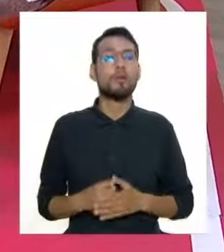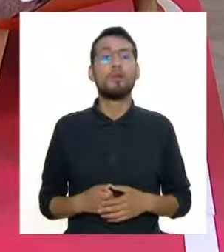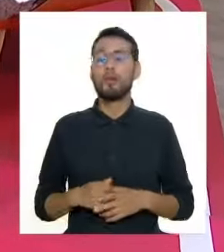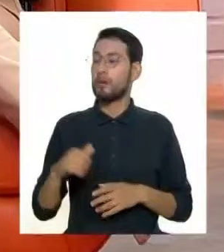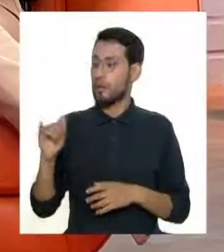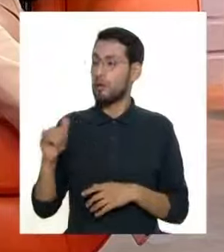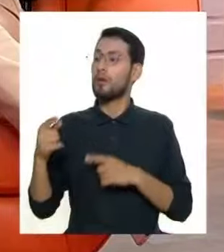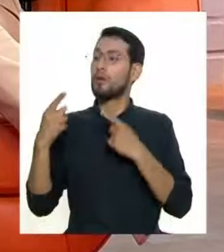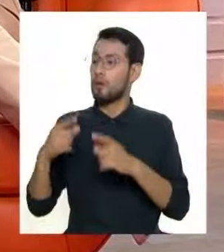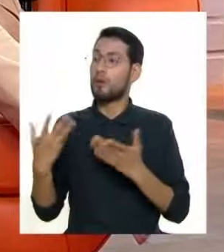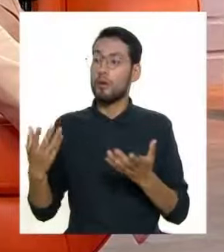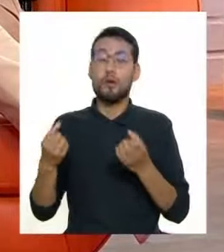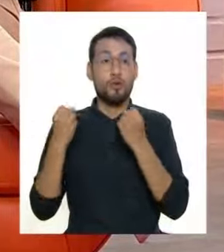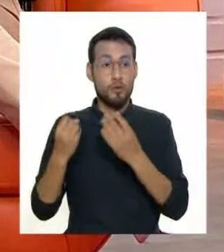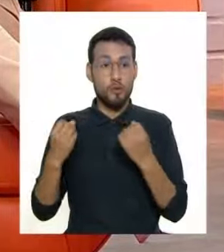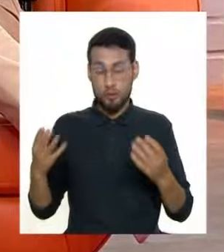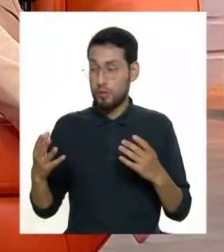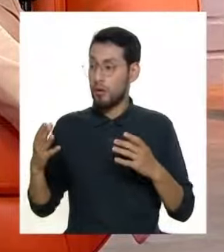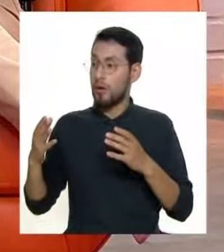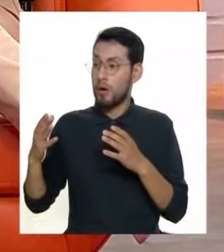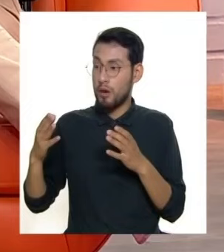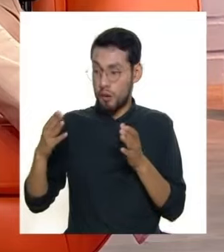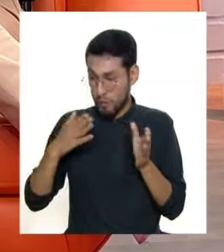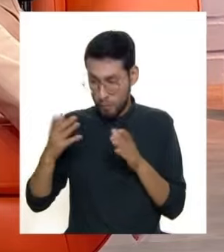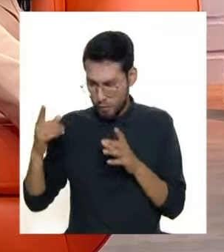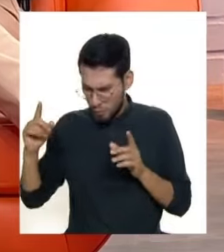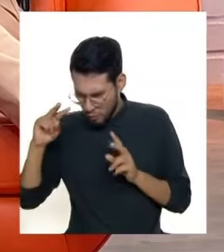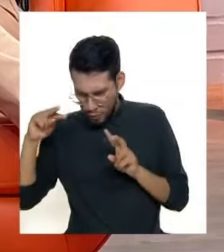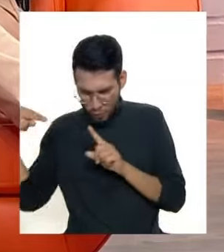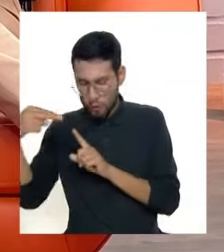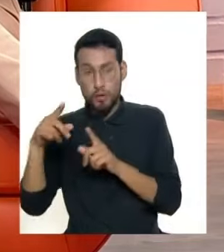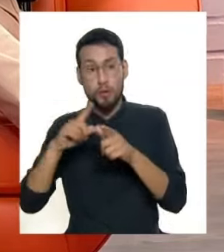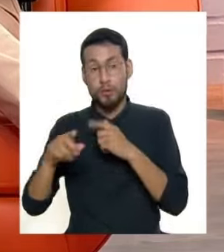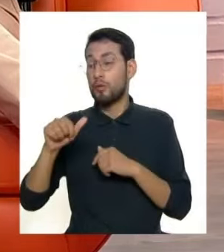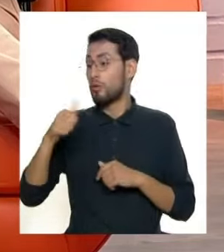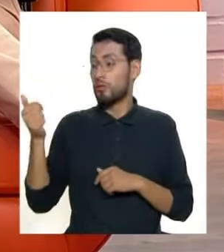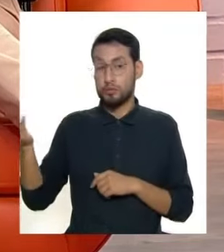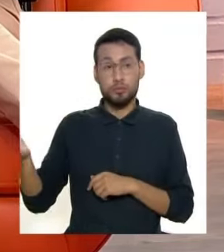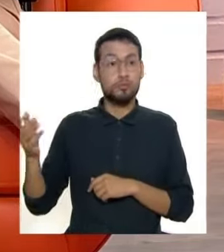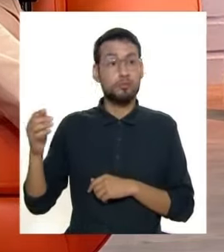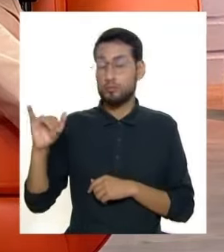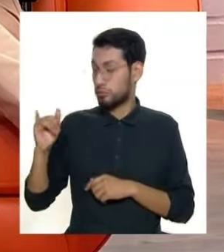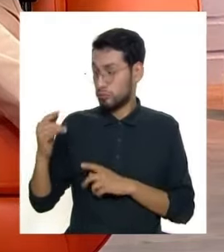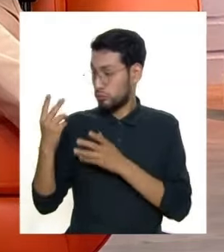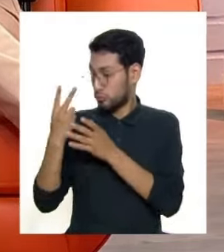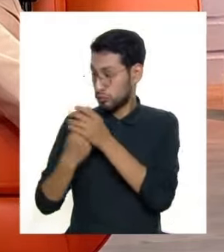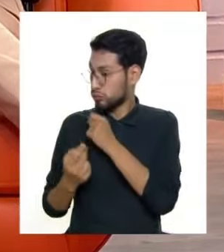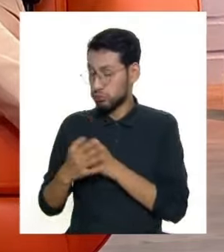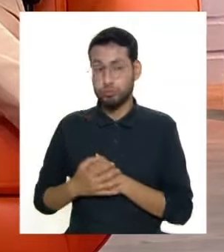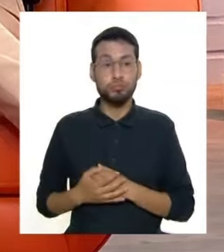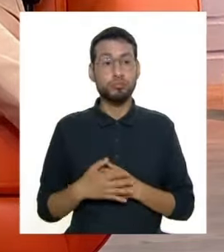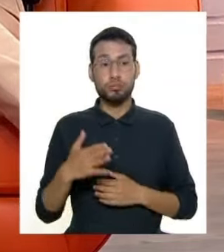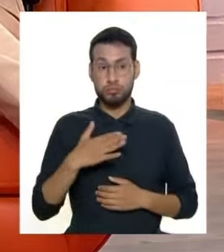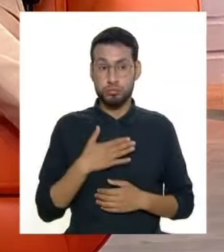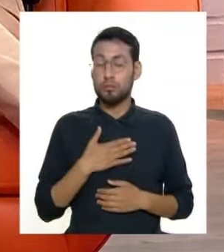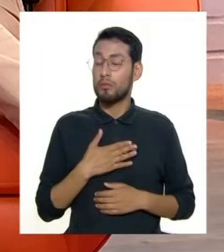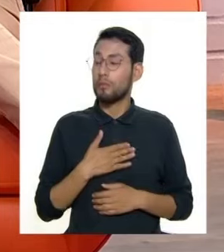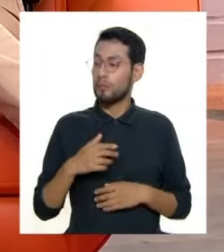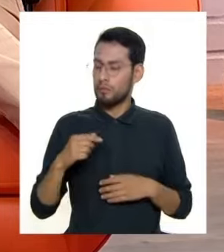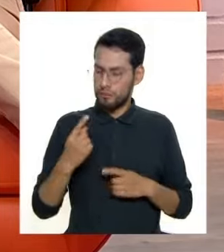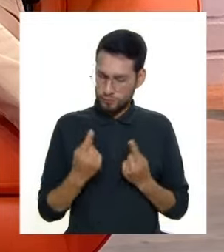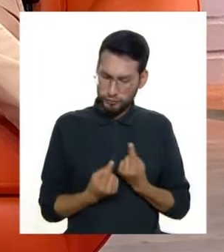también involucra muchos ejes. Pero definitivamente, si otro fuera el escenario, creo que de ambos, yo he practicado